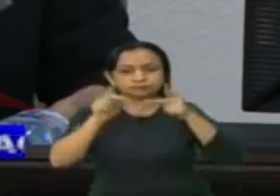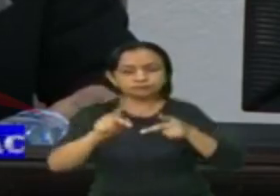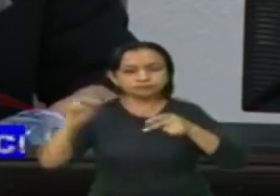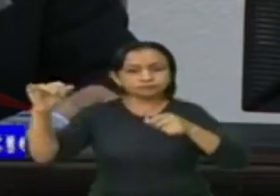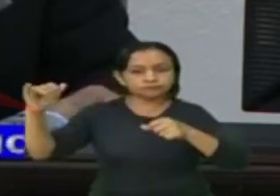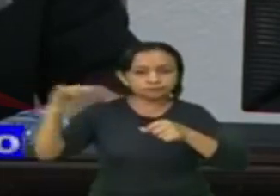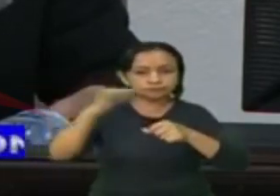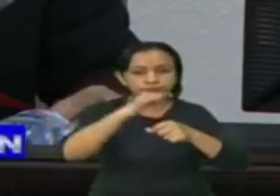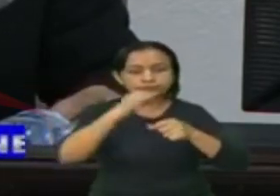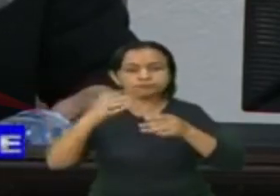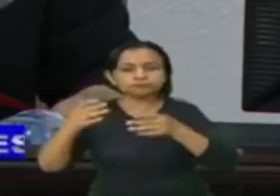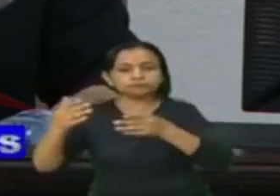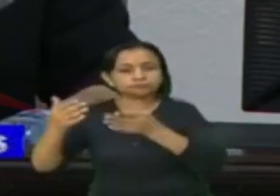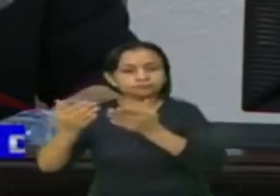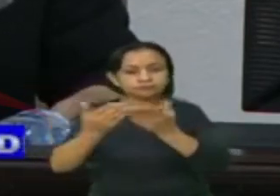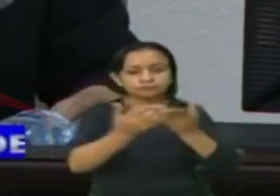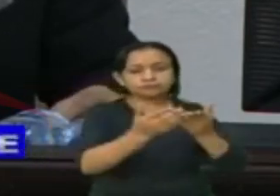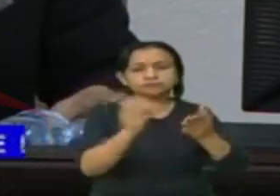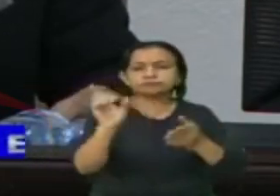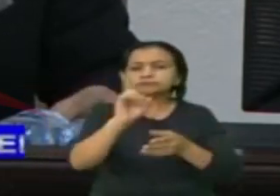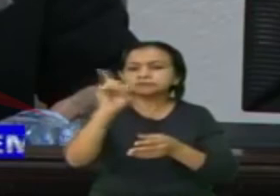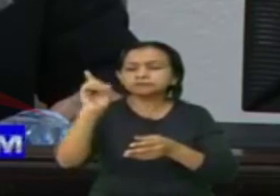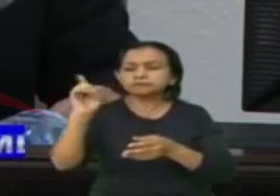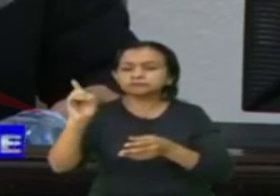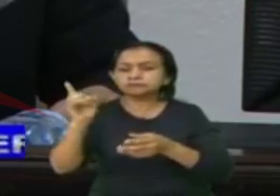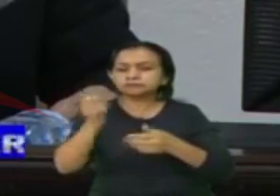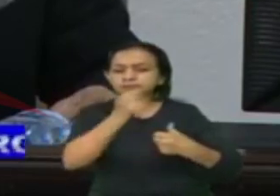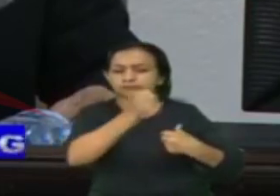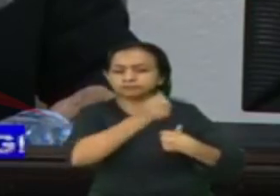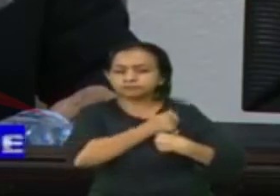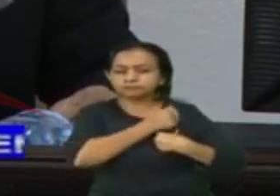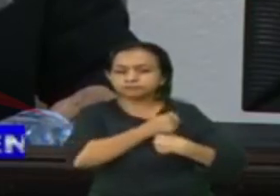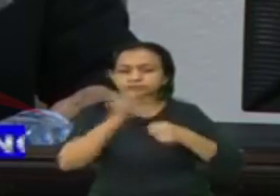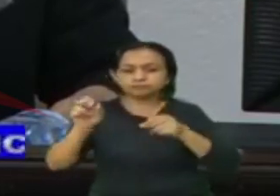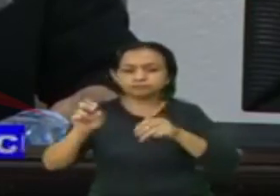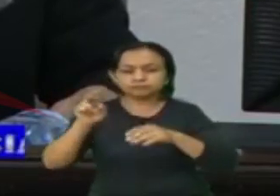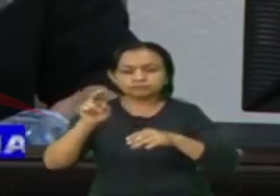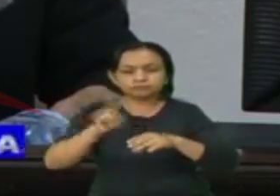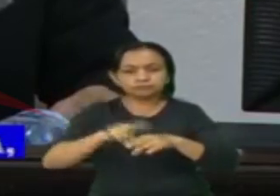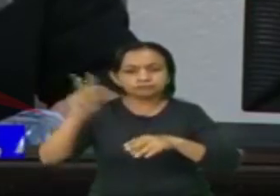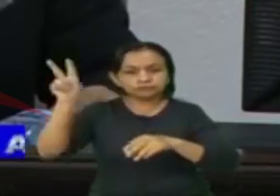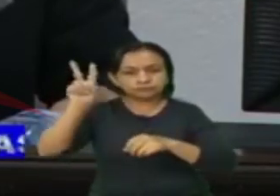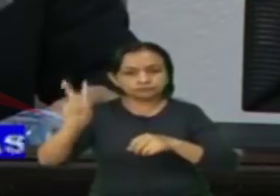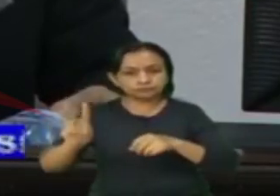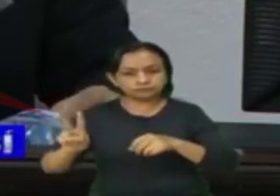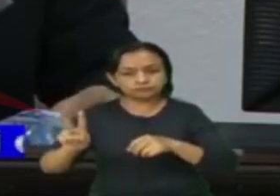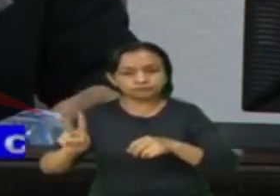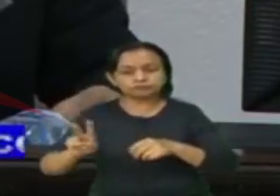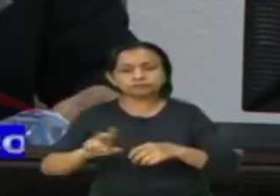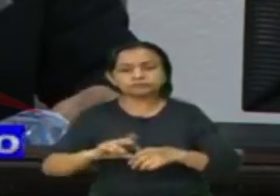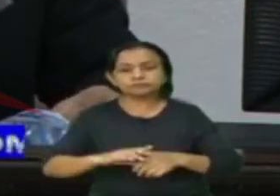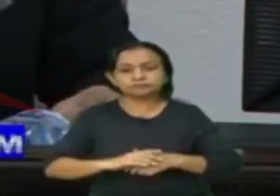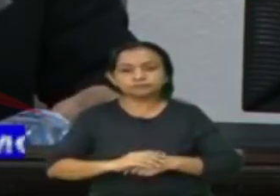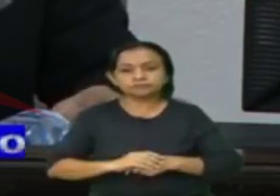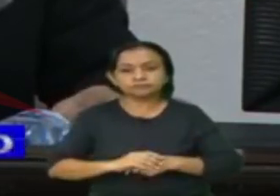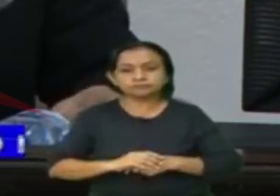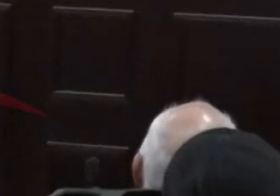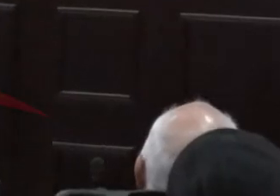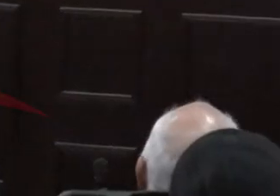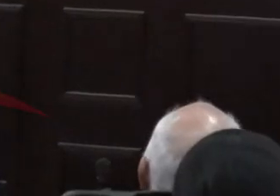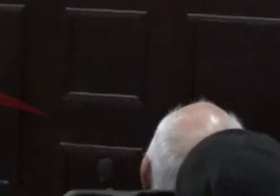y aeronaves de la Fuerza Armada Nacional Bolivariana de la República Bolivariana de